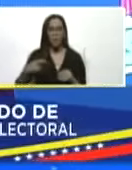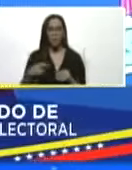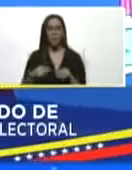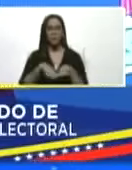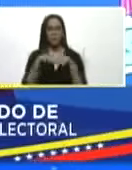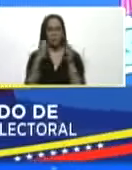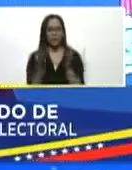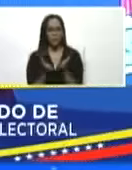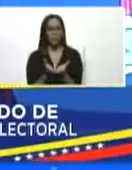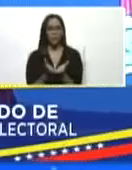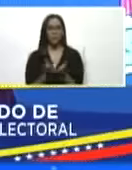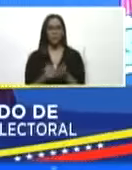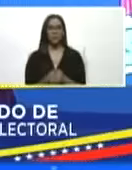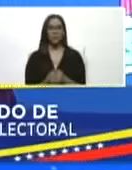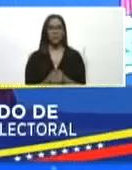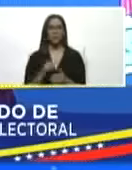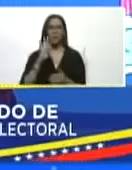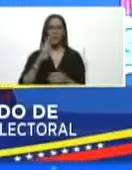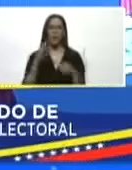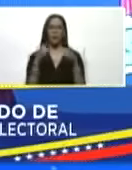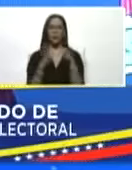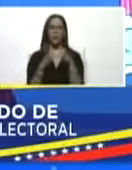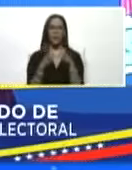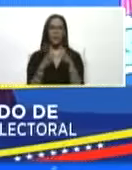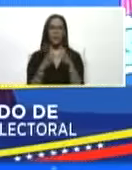del mundo. Cuarto equipo,